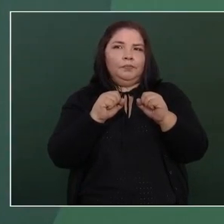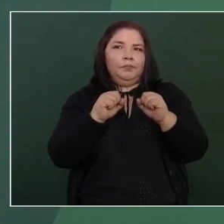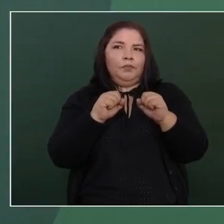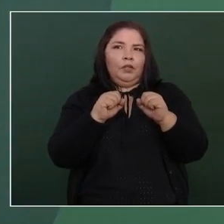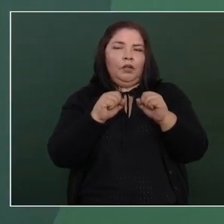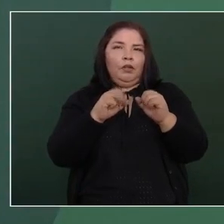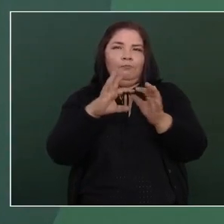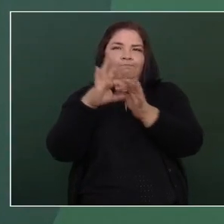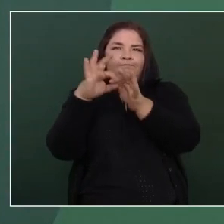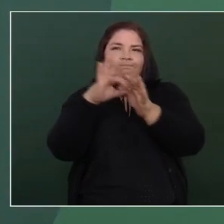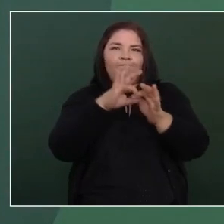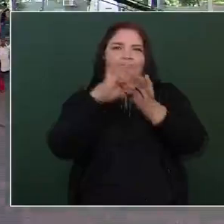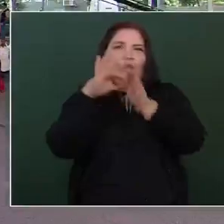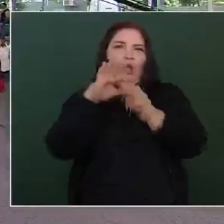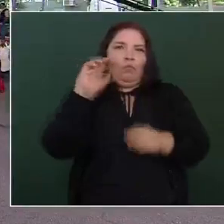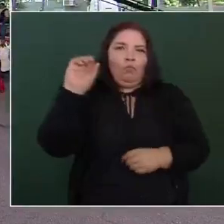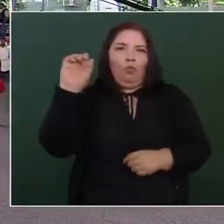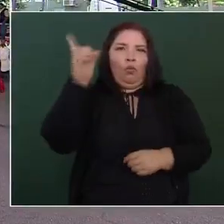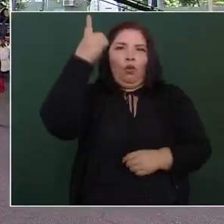con relación al dólar.